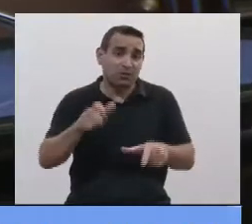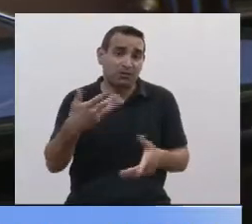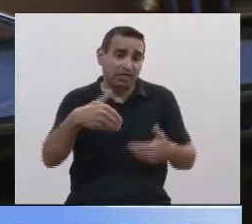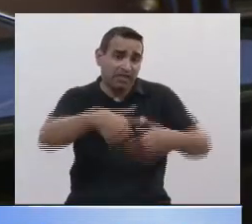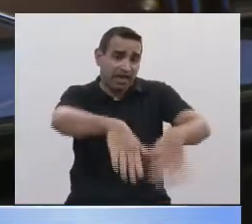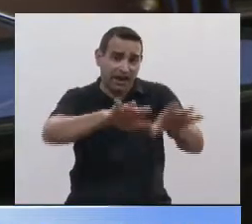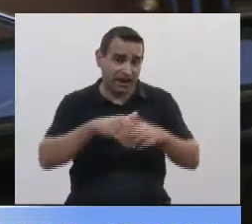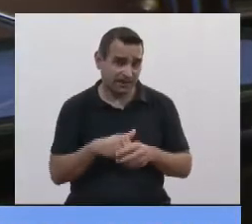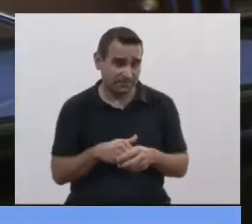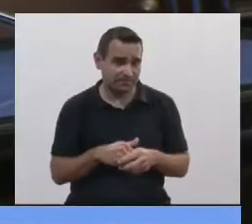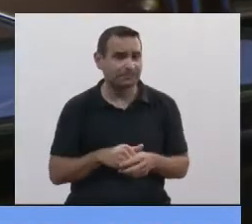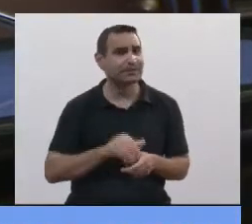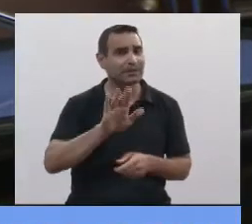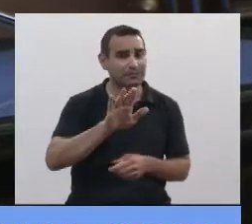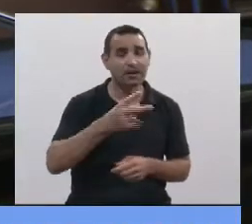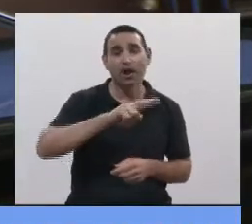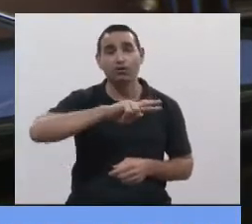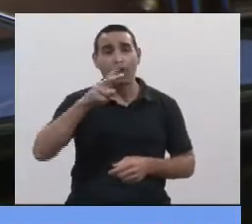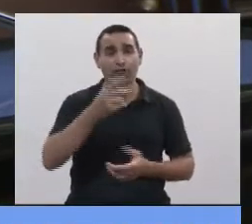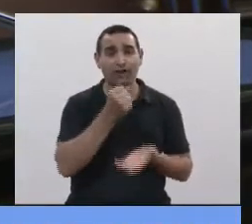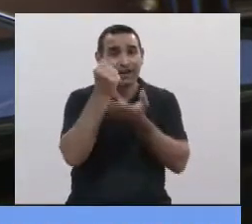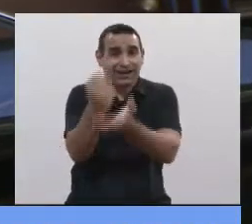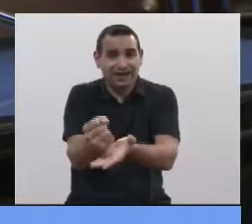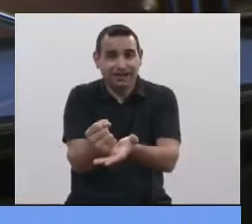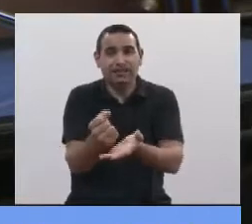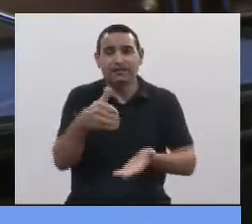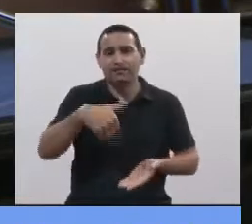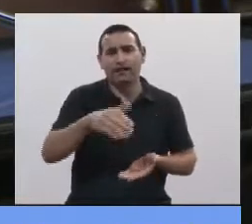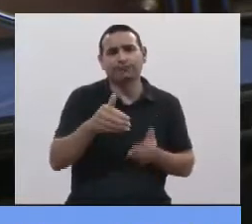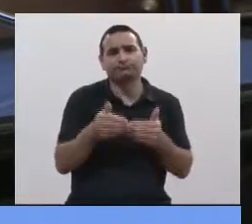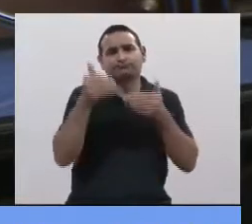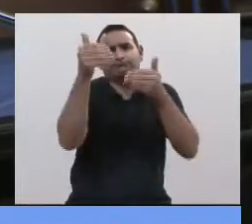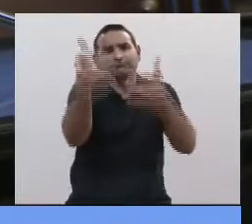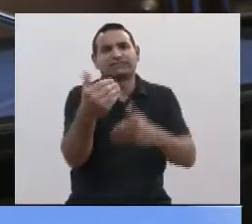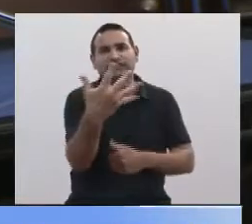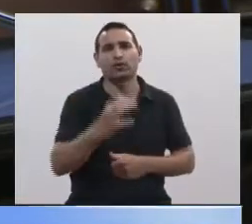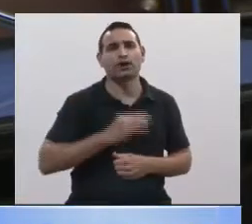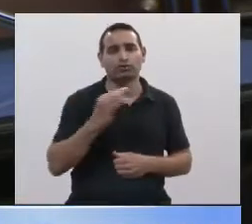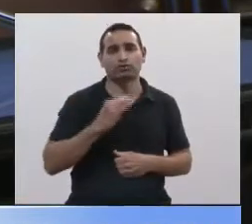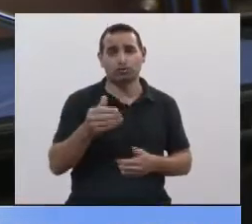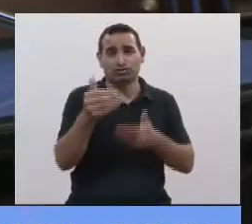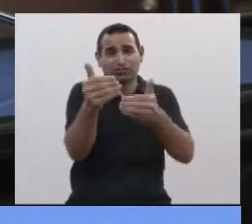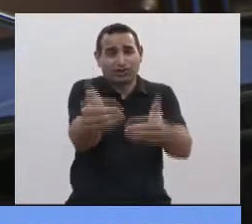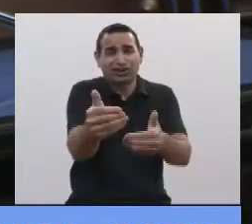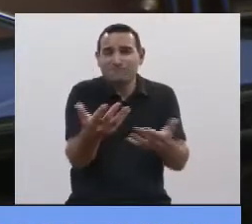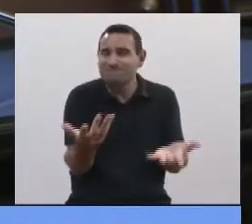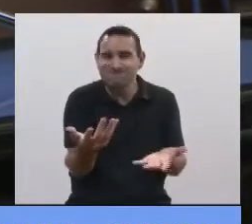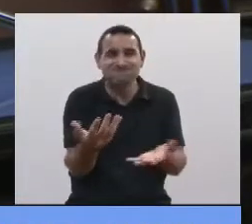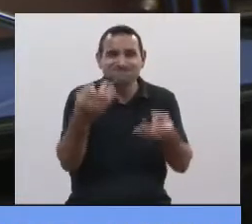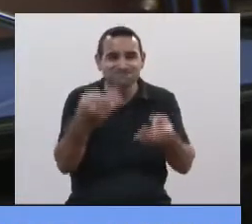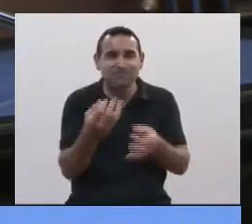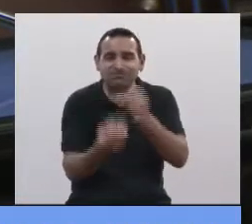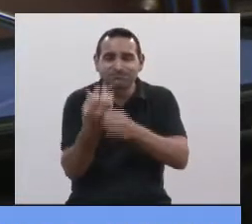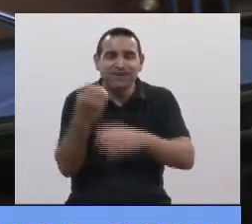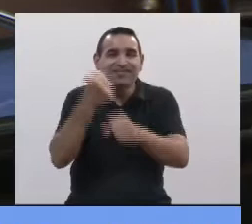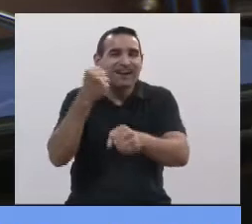desocupada. Pero la doble indemnización, que seguramente la vamos a prorrogar por 5 años más, limita la creación de